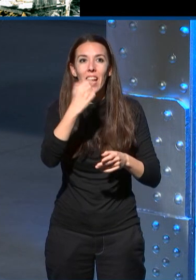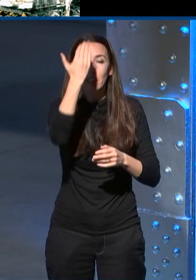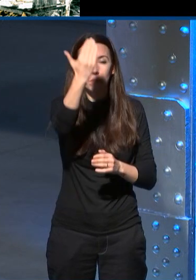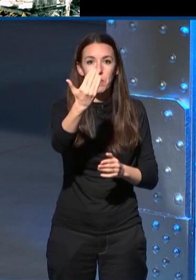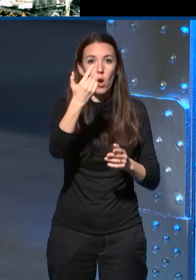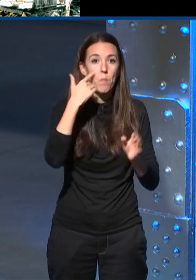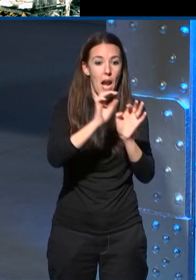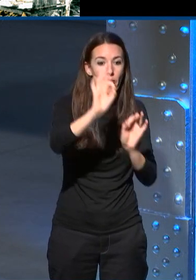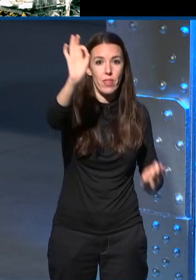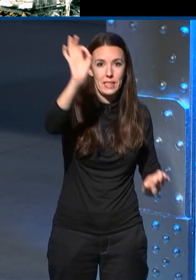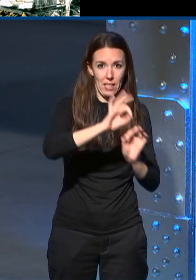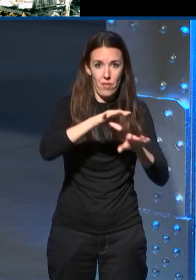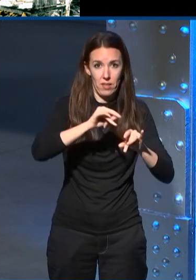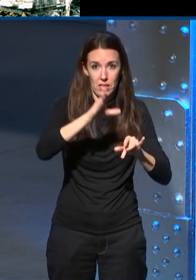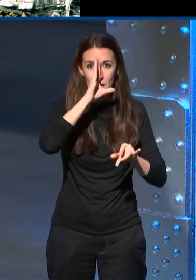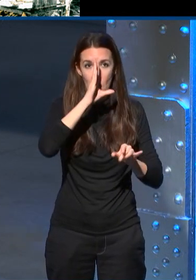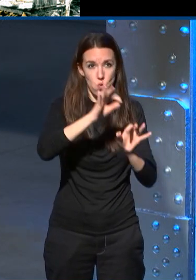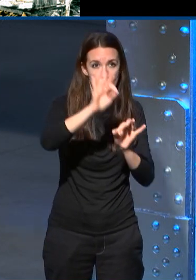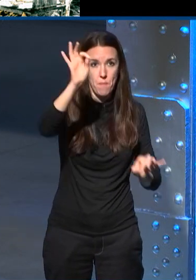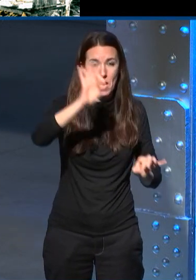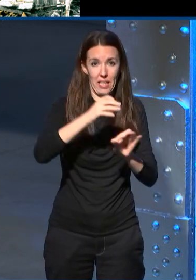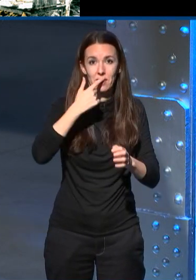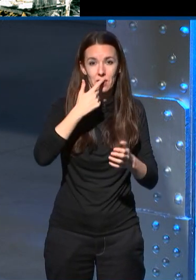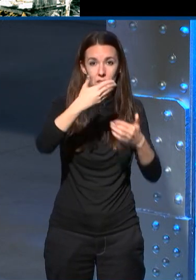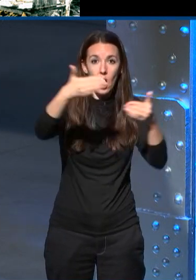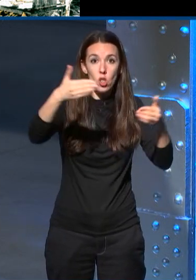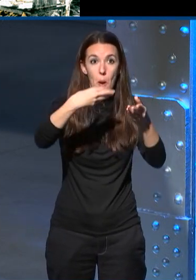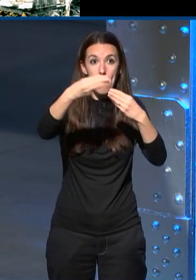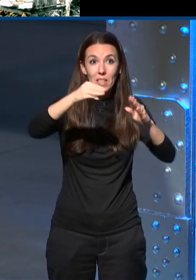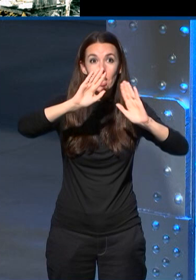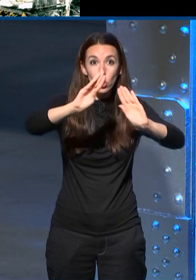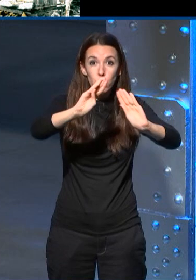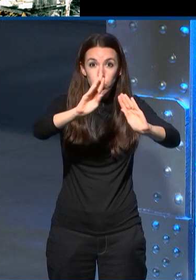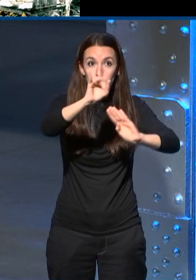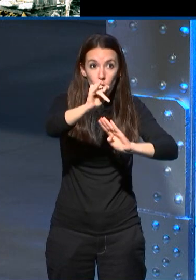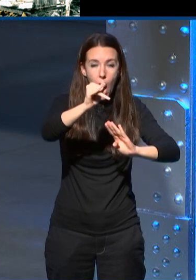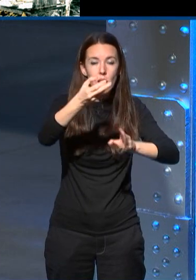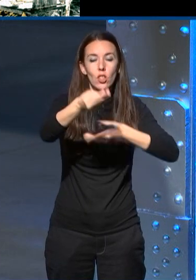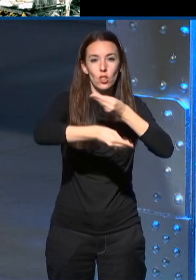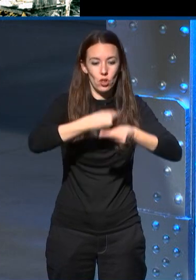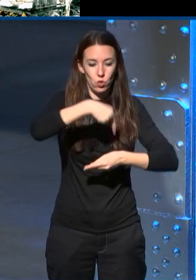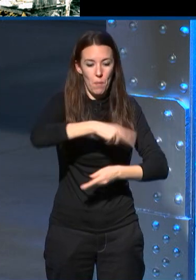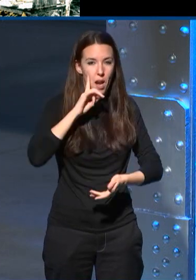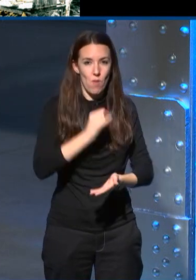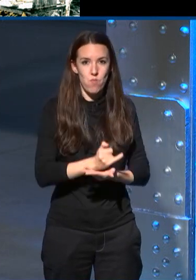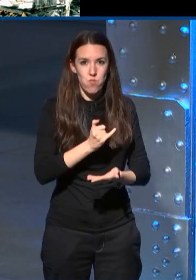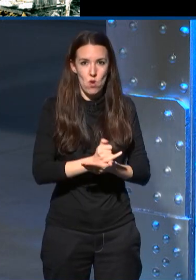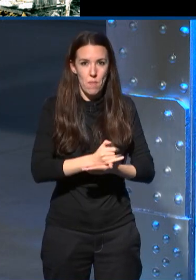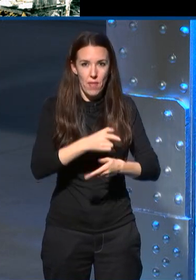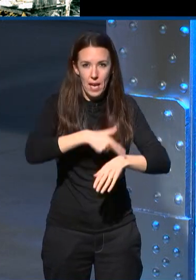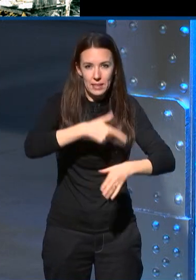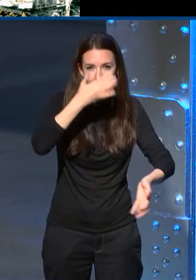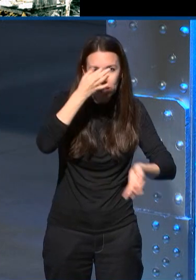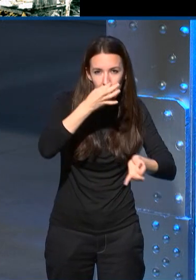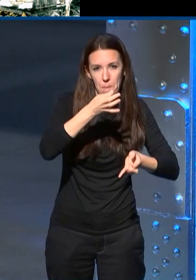medir la distancia Tierra-Luna. O sea que realmente se está utilizando el material que está depositado en la Luna para hacer experimentos muy precisos de tiempo, de